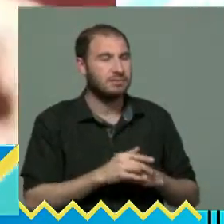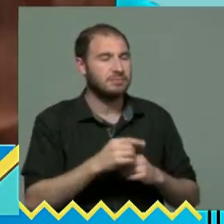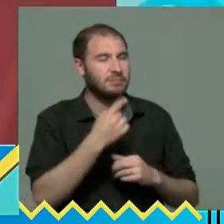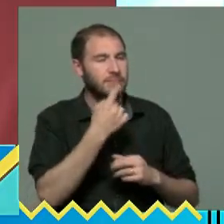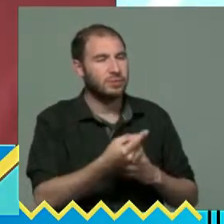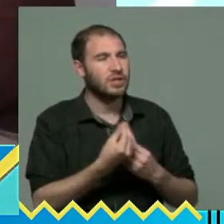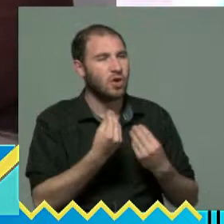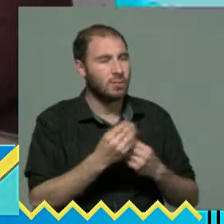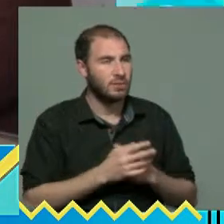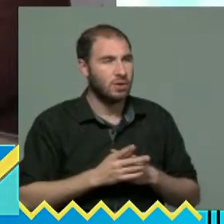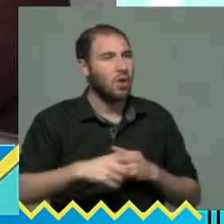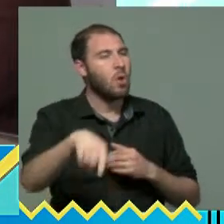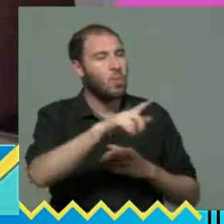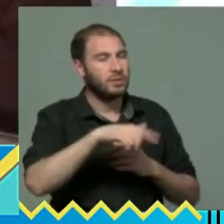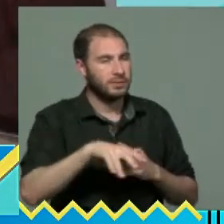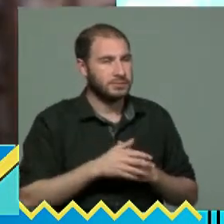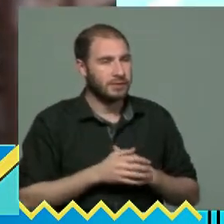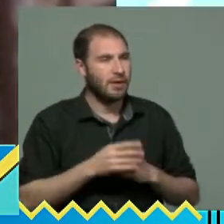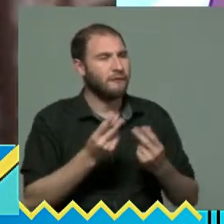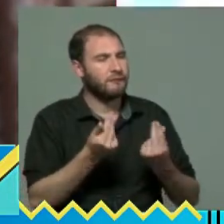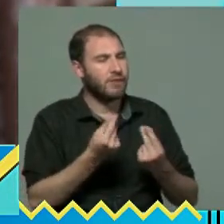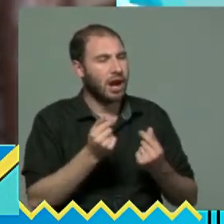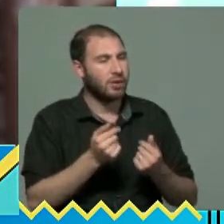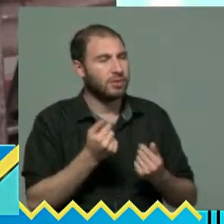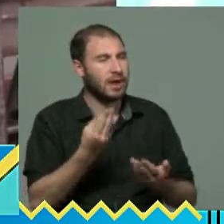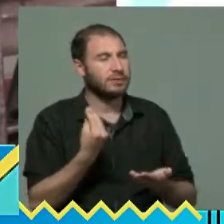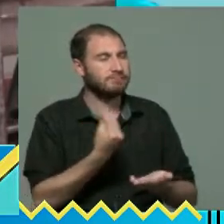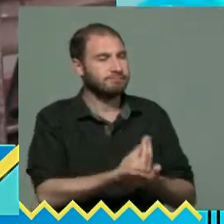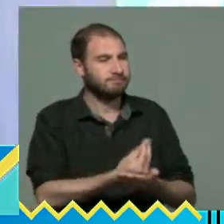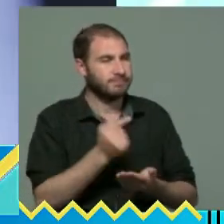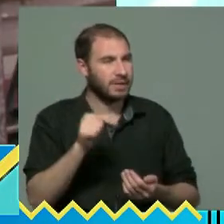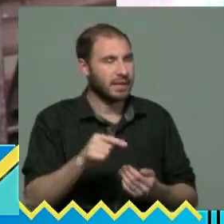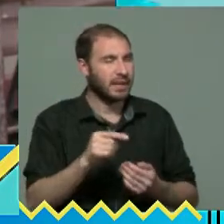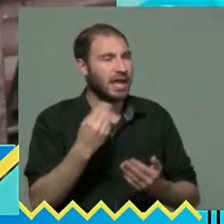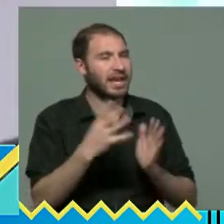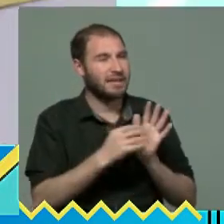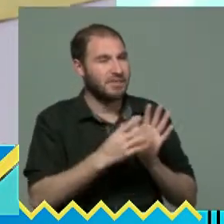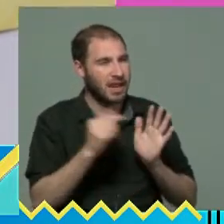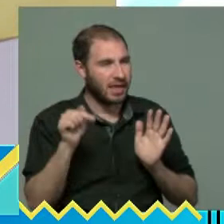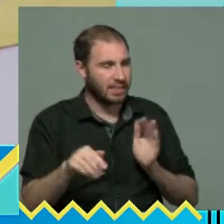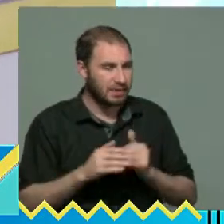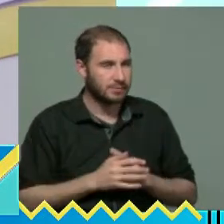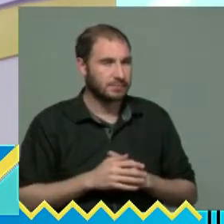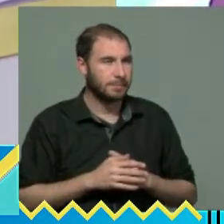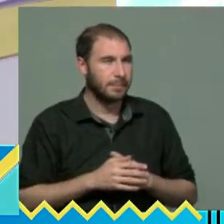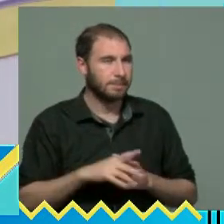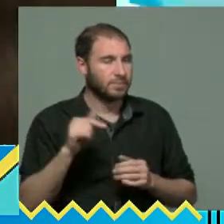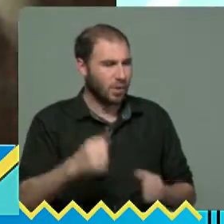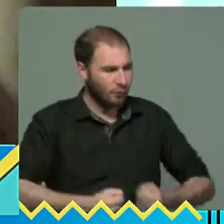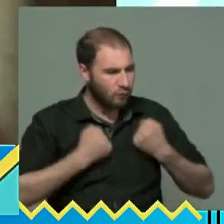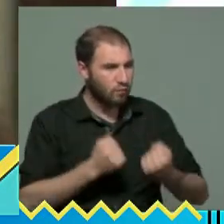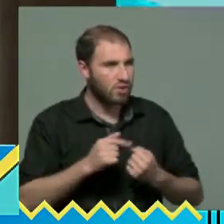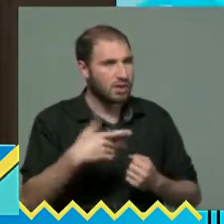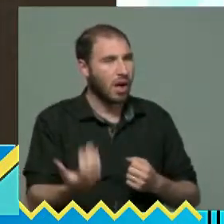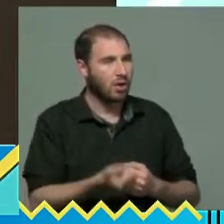cómo ustedes están valorando la presencia de esta referente que tienen y que realmente se ha mostrado muy fuerte y que